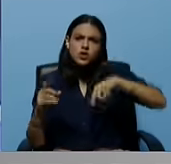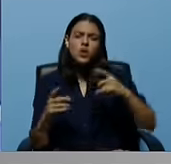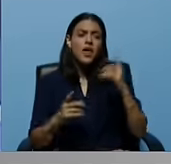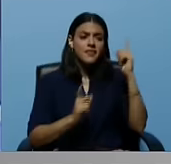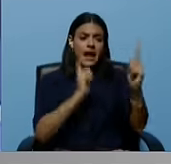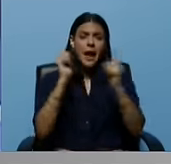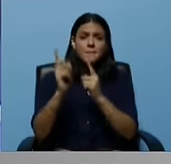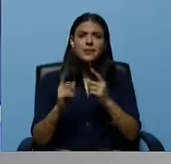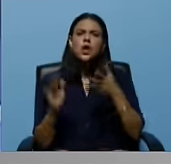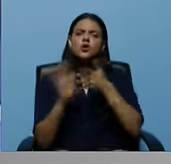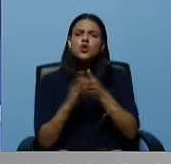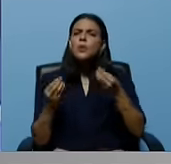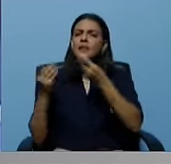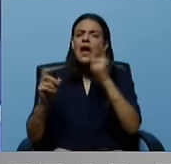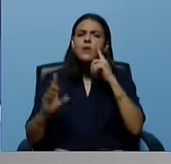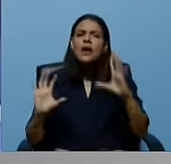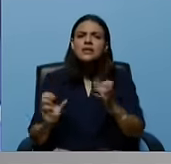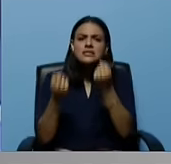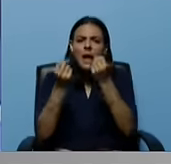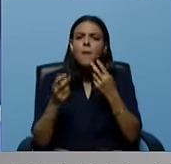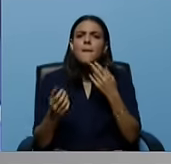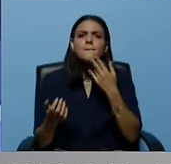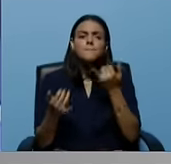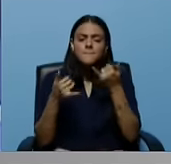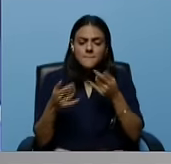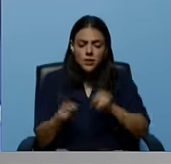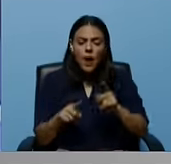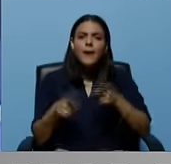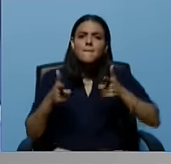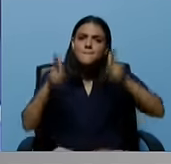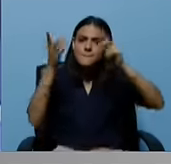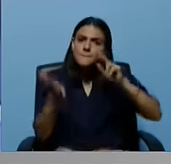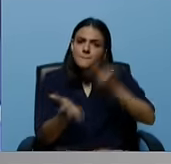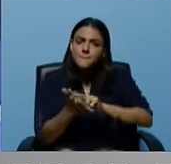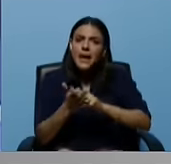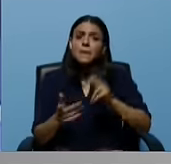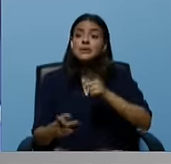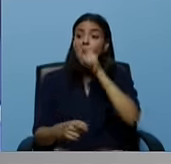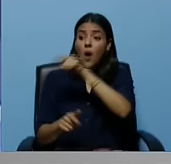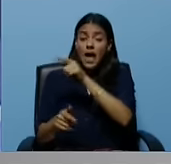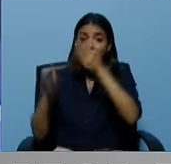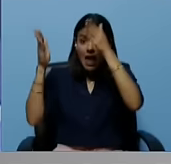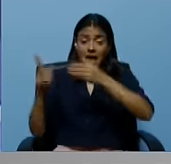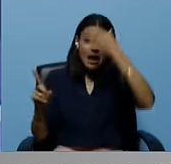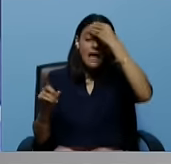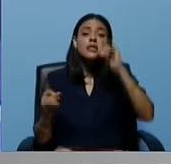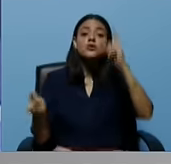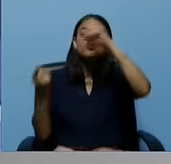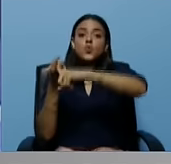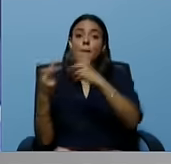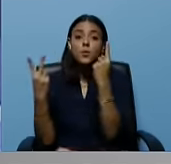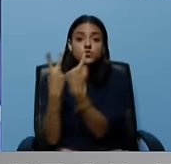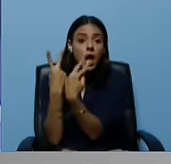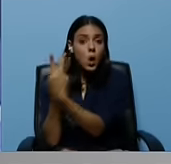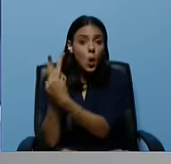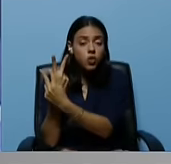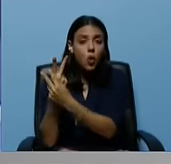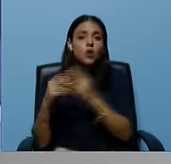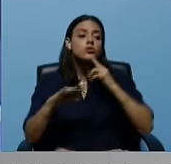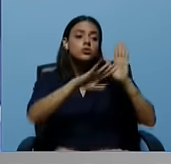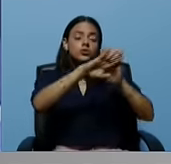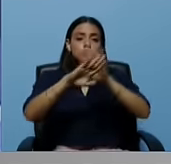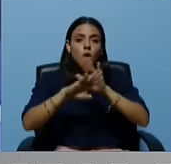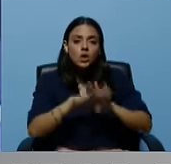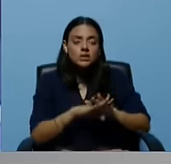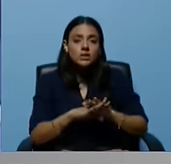correspondientes salvoconductos, el de él y de su señora esposa, que fueron los que solicitó, entre